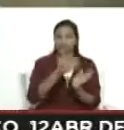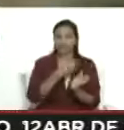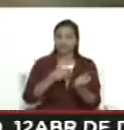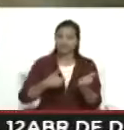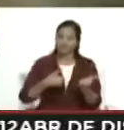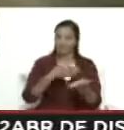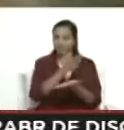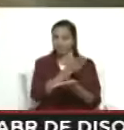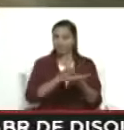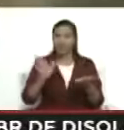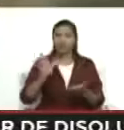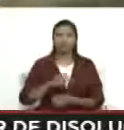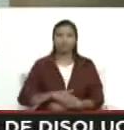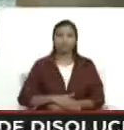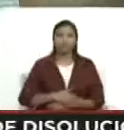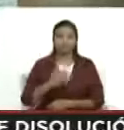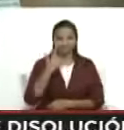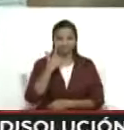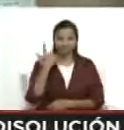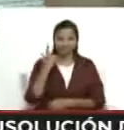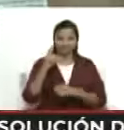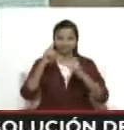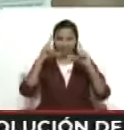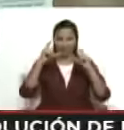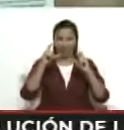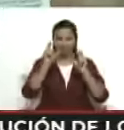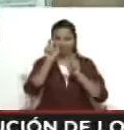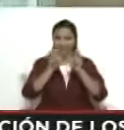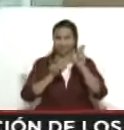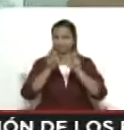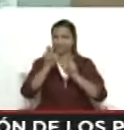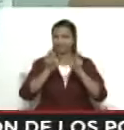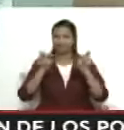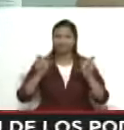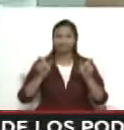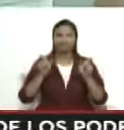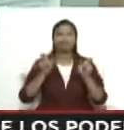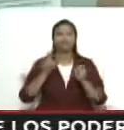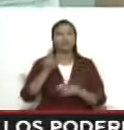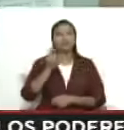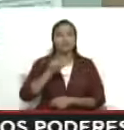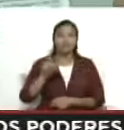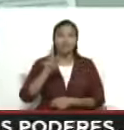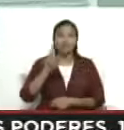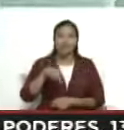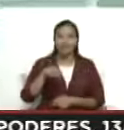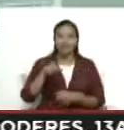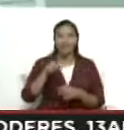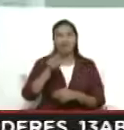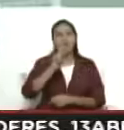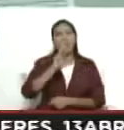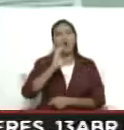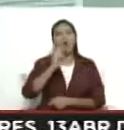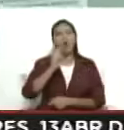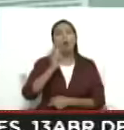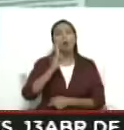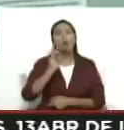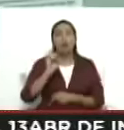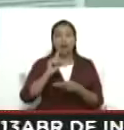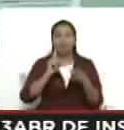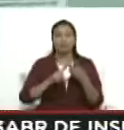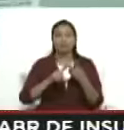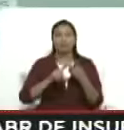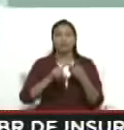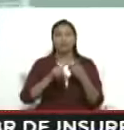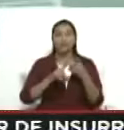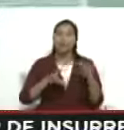uno de Queremos Elegir, Mujeres por la Libertad, Veedores de la UCAC, Unión Israelita,